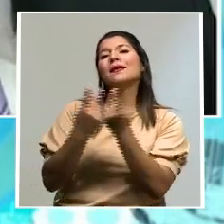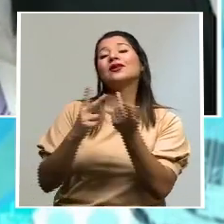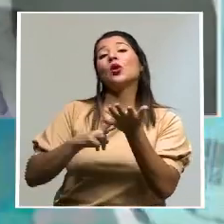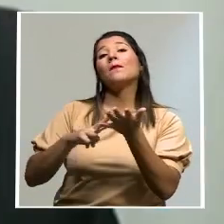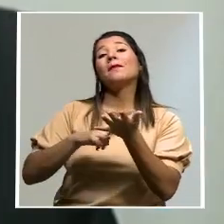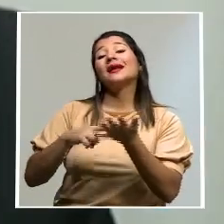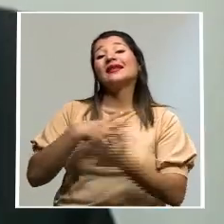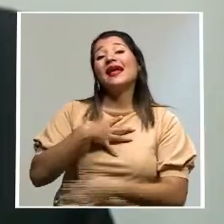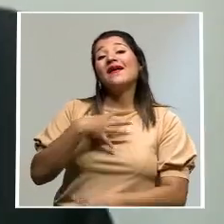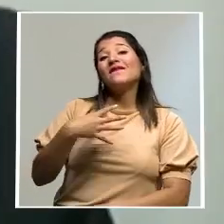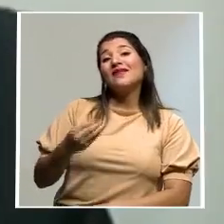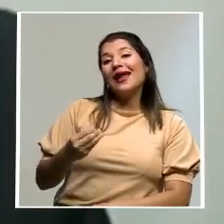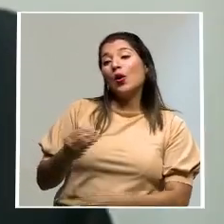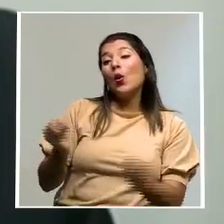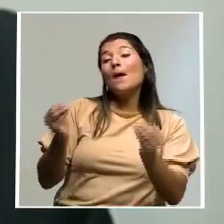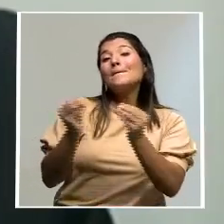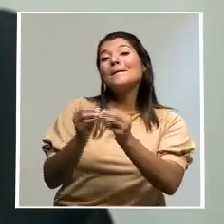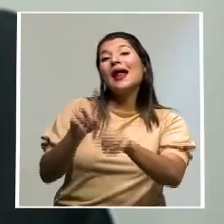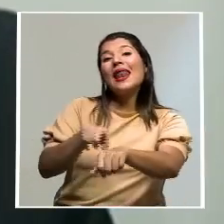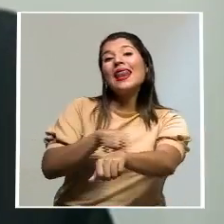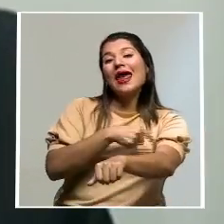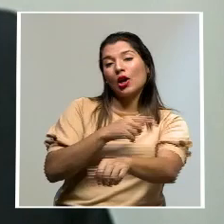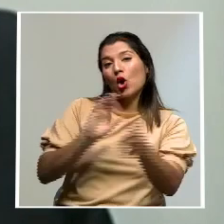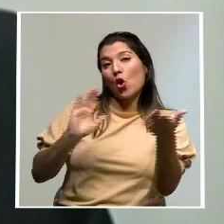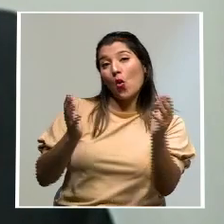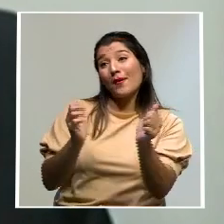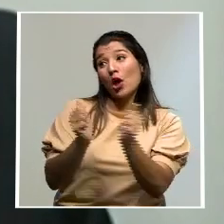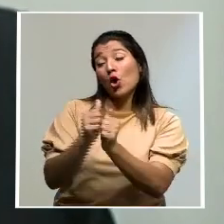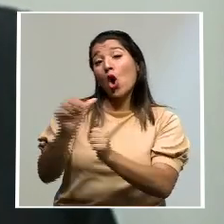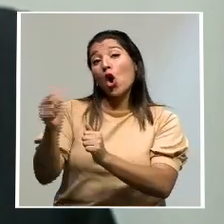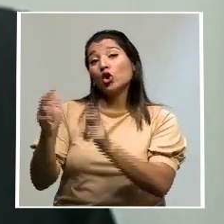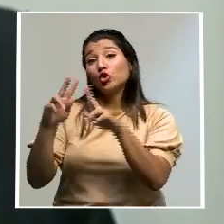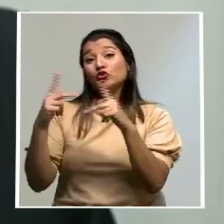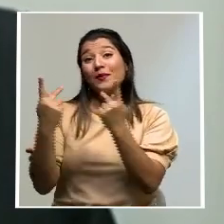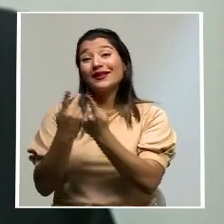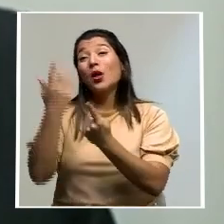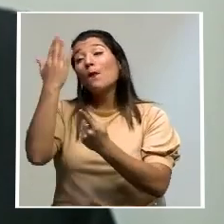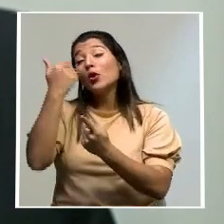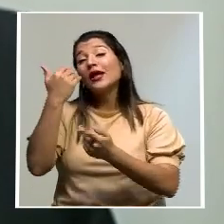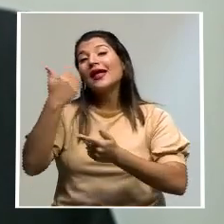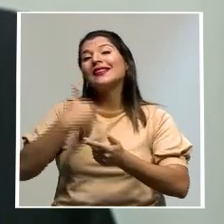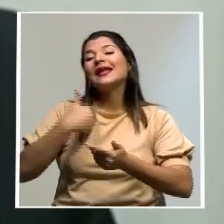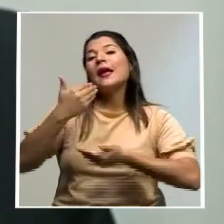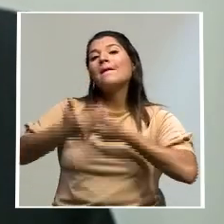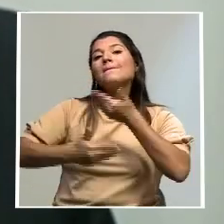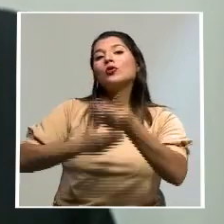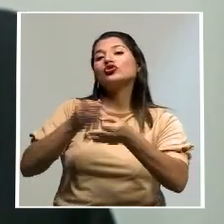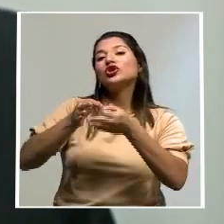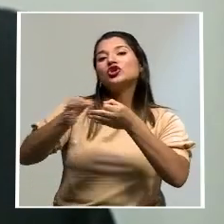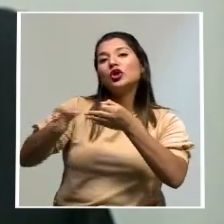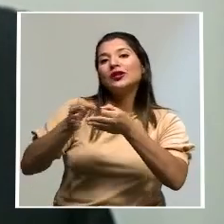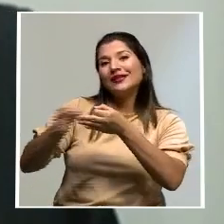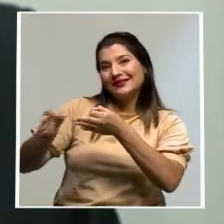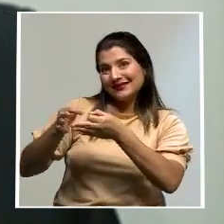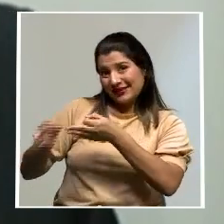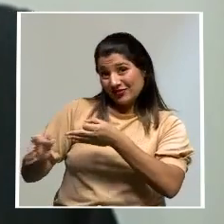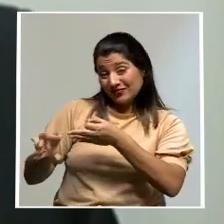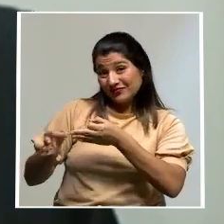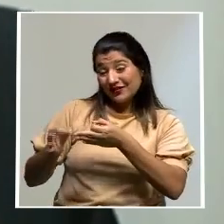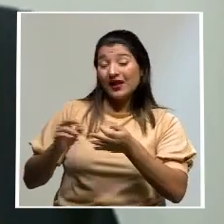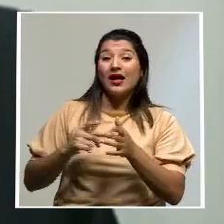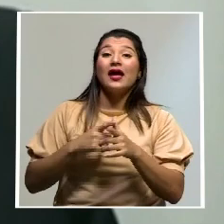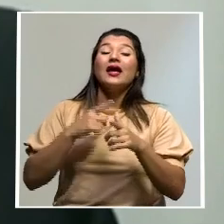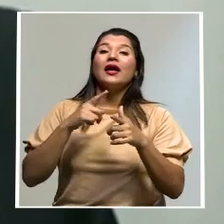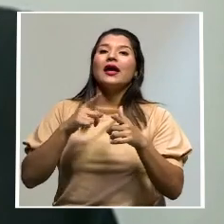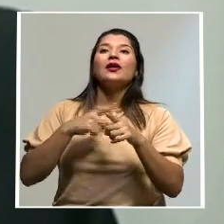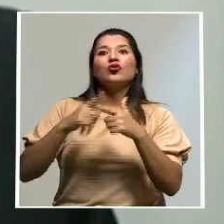porque tiene proceso distrital dentro de su reglamento, y esto conlleva muchas otras asambleas posteriores a la elección. Y recuerde